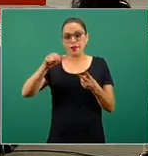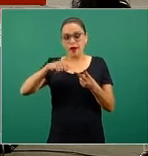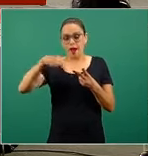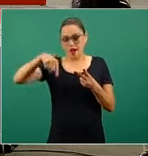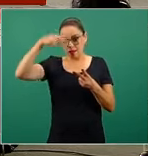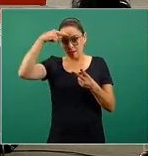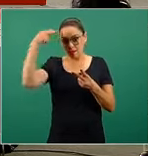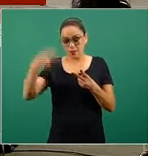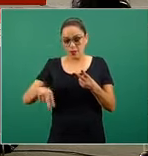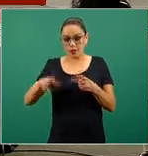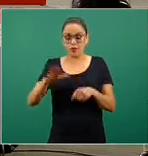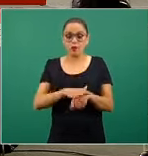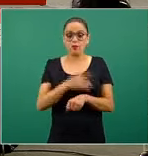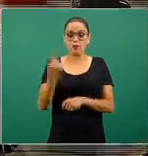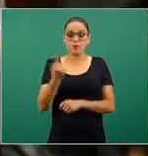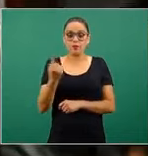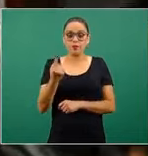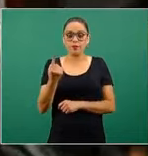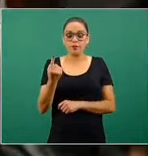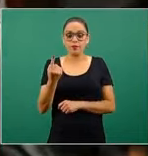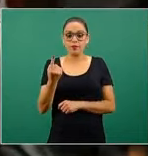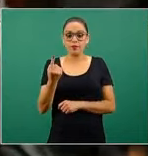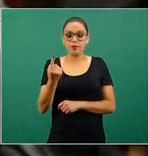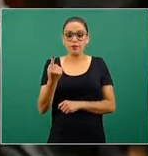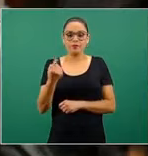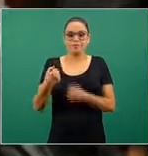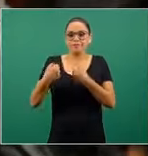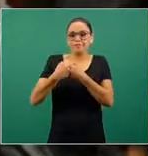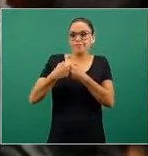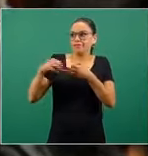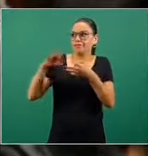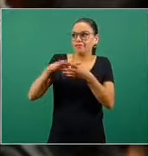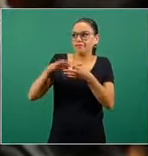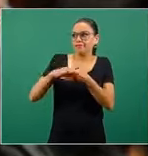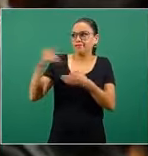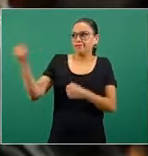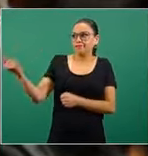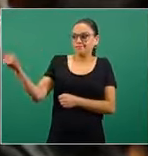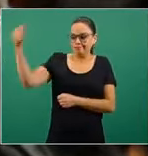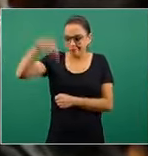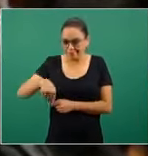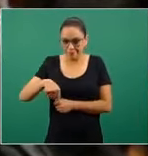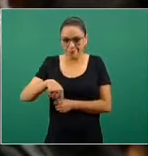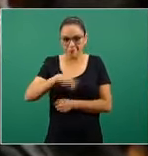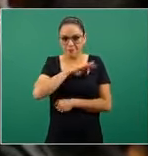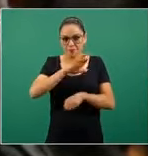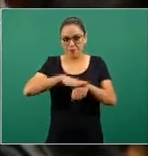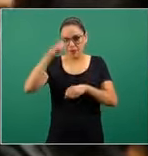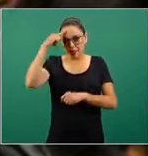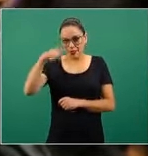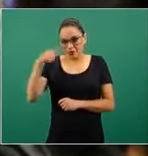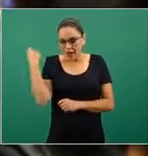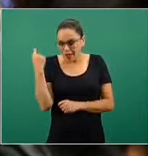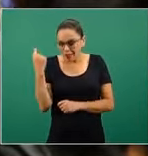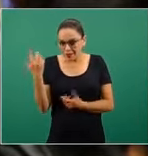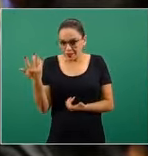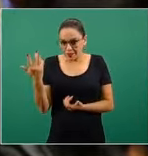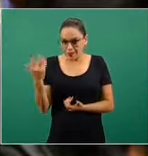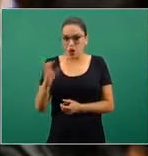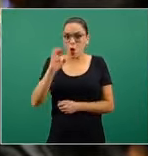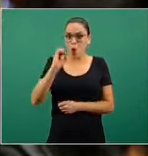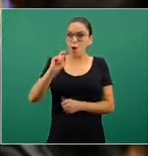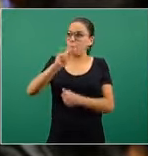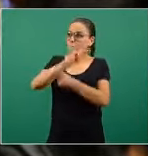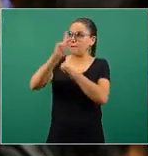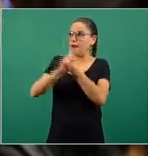brincando literalmente el charco, por llamarlo de alguna manera coloquial, y traerla desde algún país europeo.